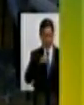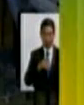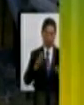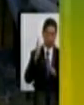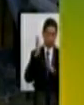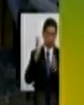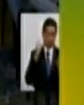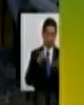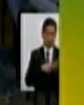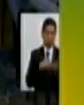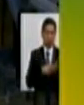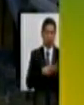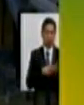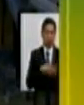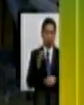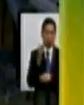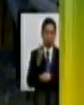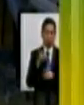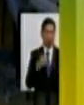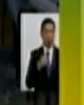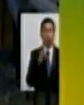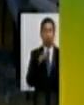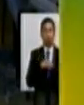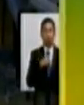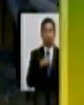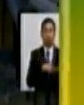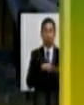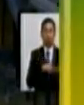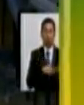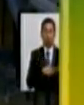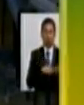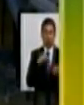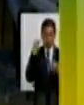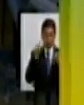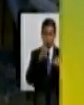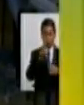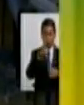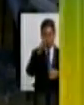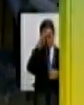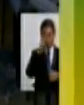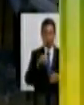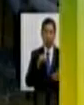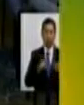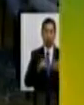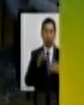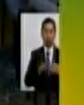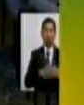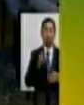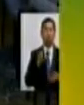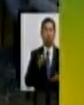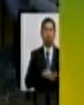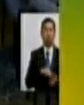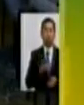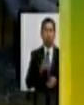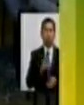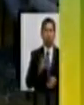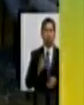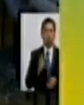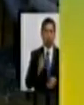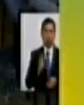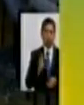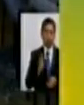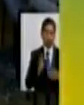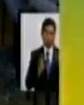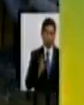seguridad entre nuestros pueblos y buscando justicia, tal como lo señala la Carta de las Naciones